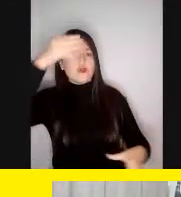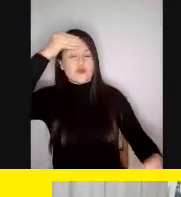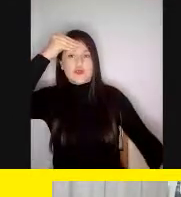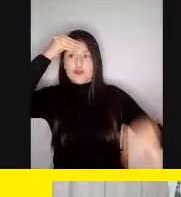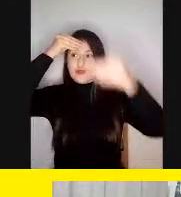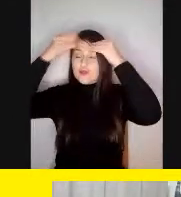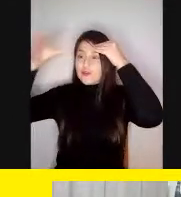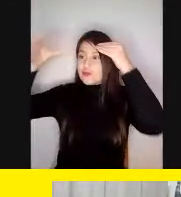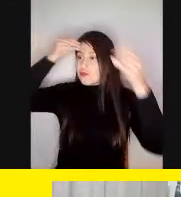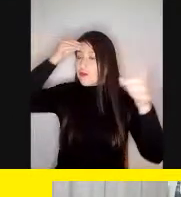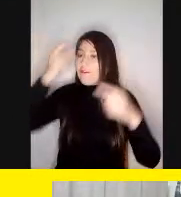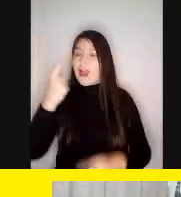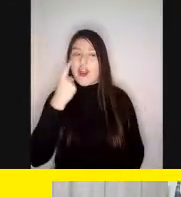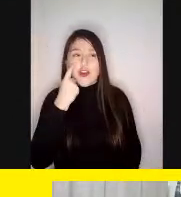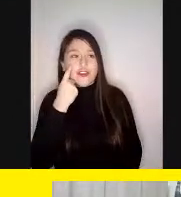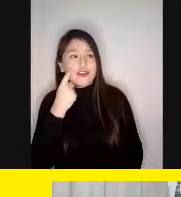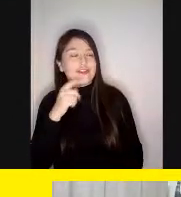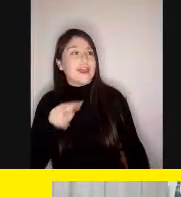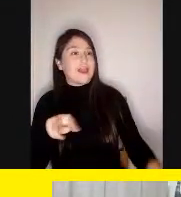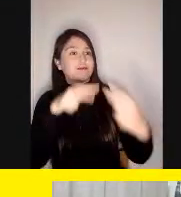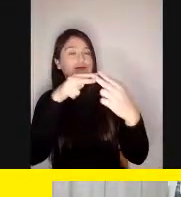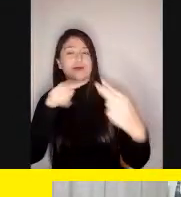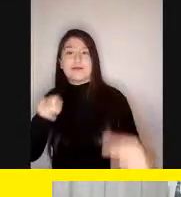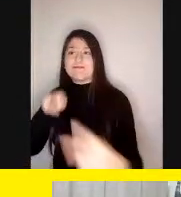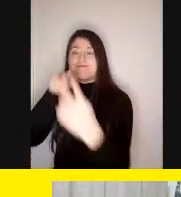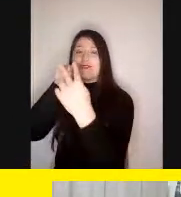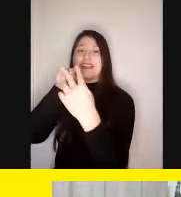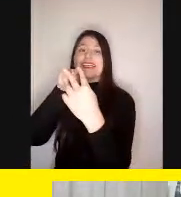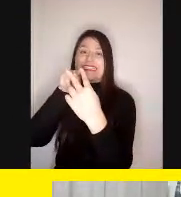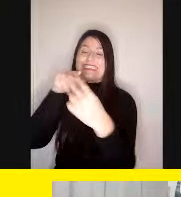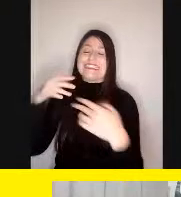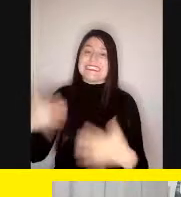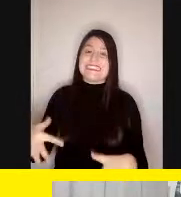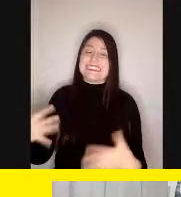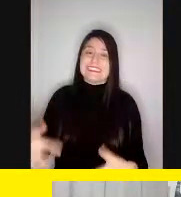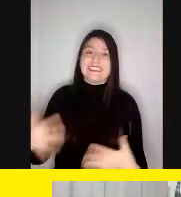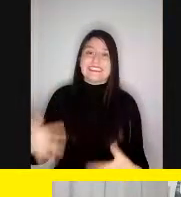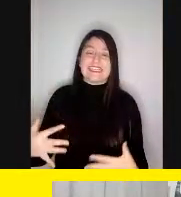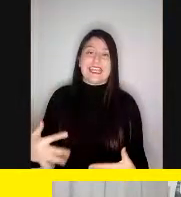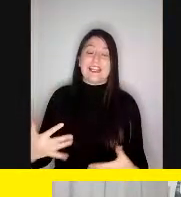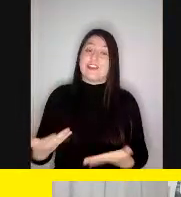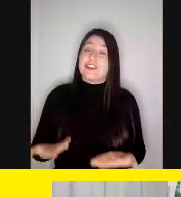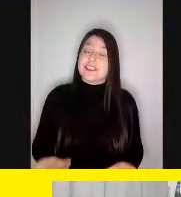experimentando, va conociendo, lo hacen a uno a amplificar un poco lo que significa